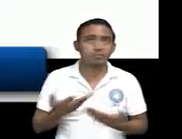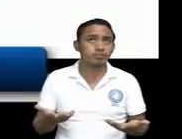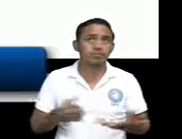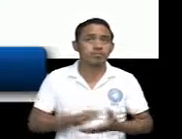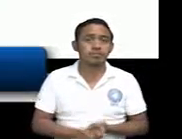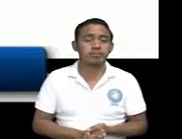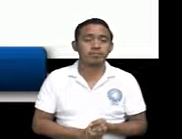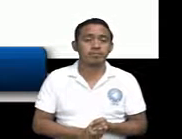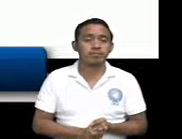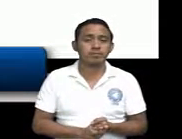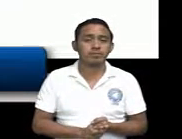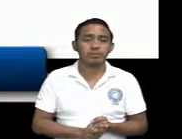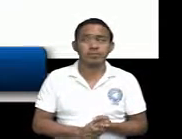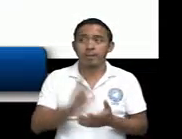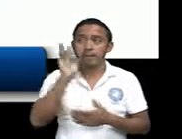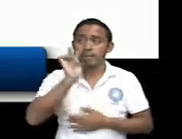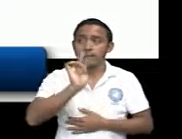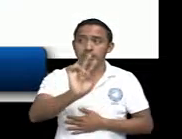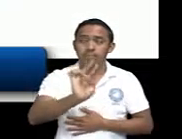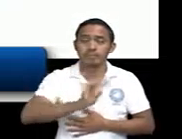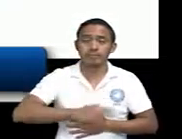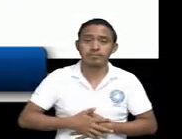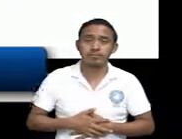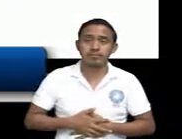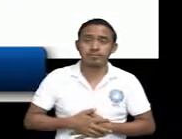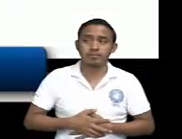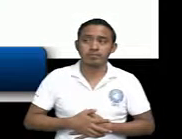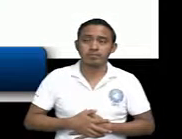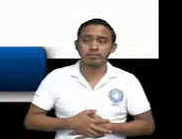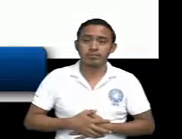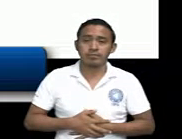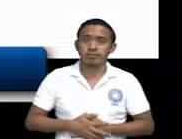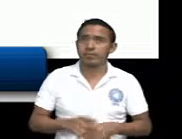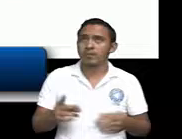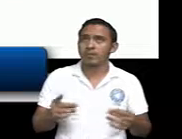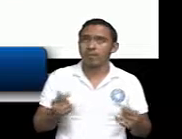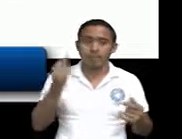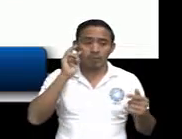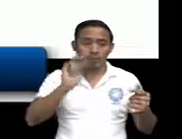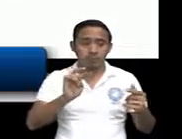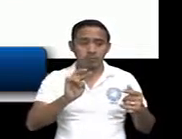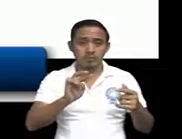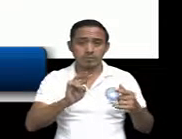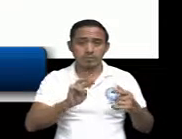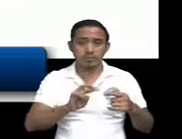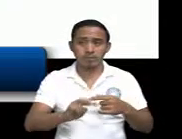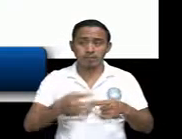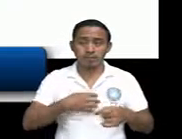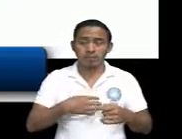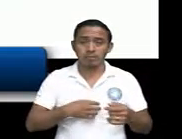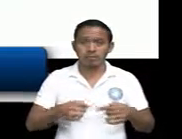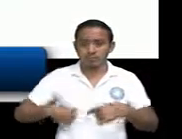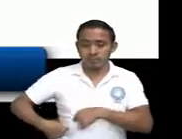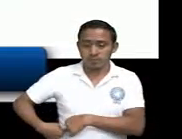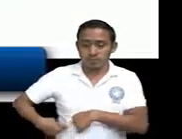En este cuadro podemos ver así rápidamente cómo la distribución de las